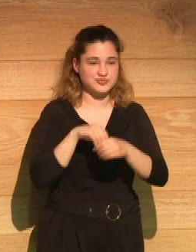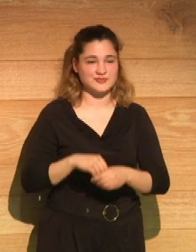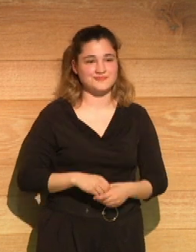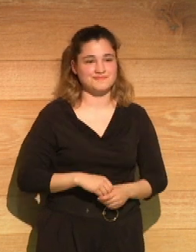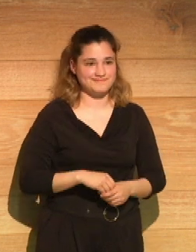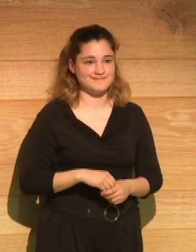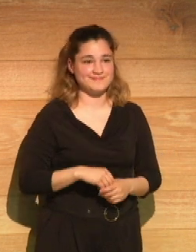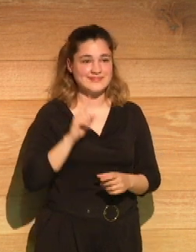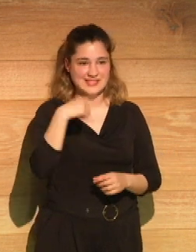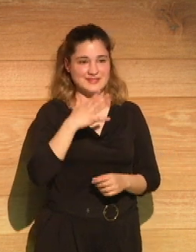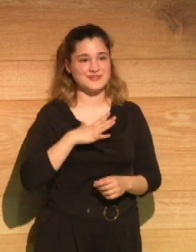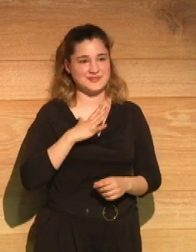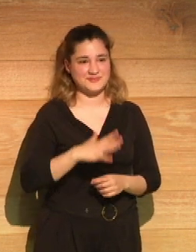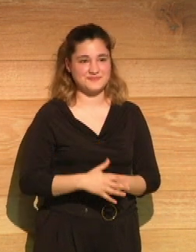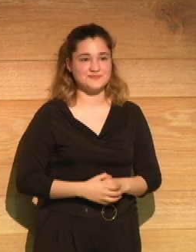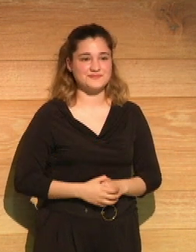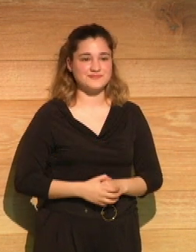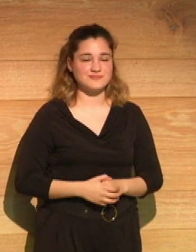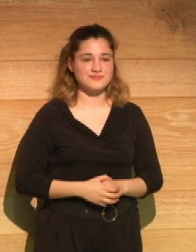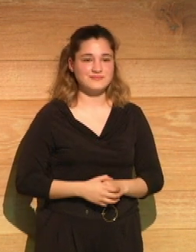por favor.